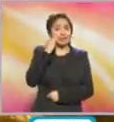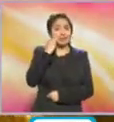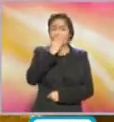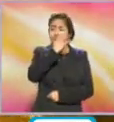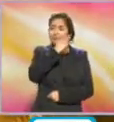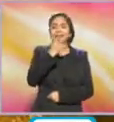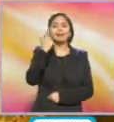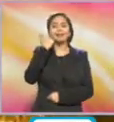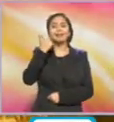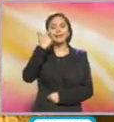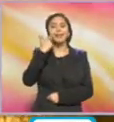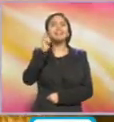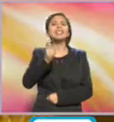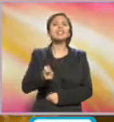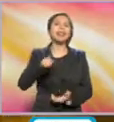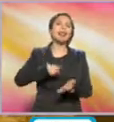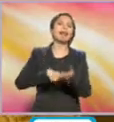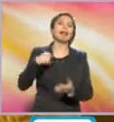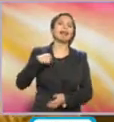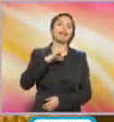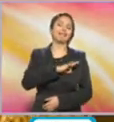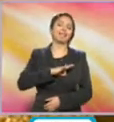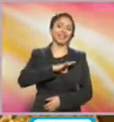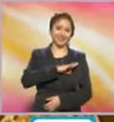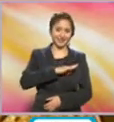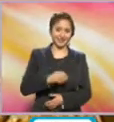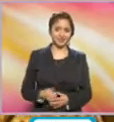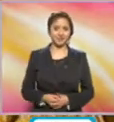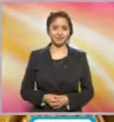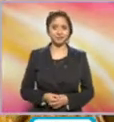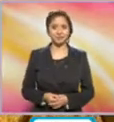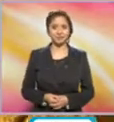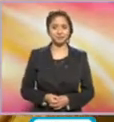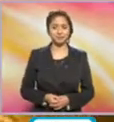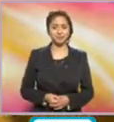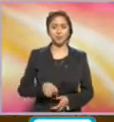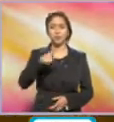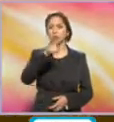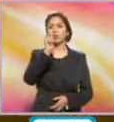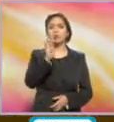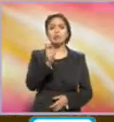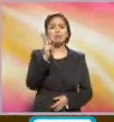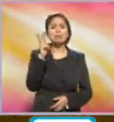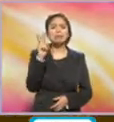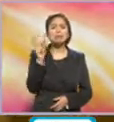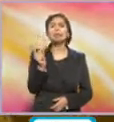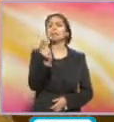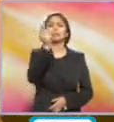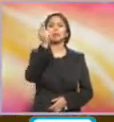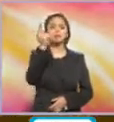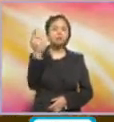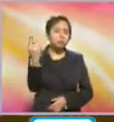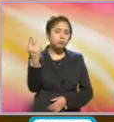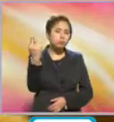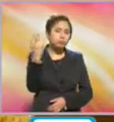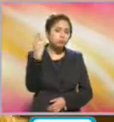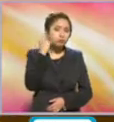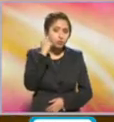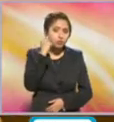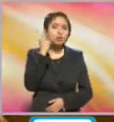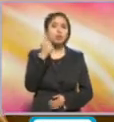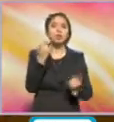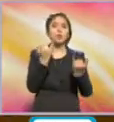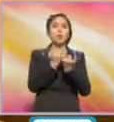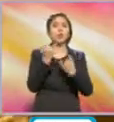felicidad. Sí, sí. De felicidad, de felicidad. Saben que inmediatamente, no es un cliché, pero sí la escuchas, incluso todavía ni es el Día de la